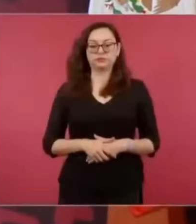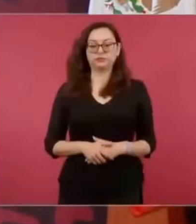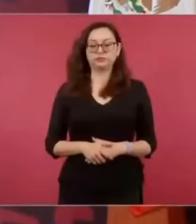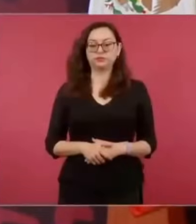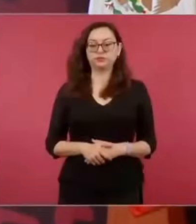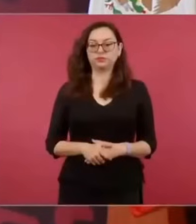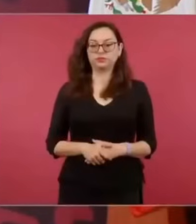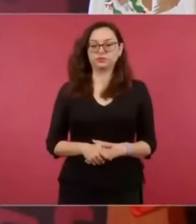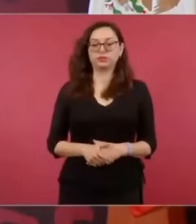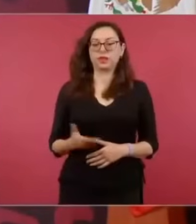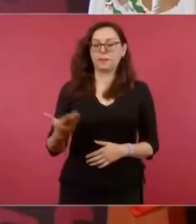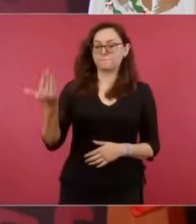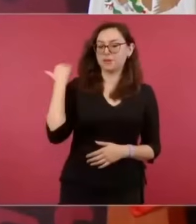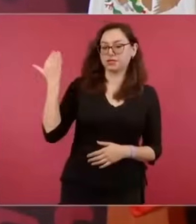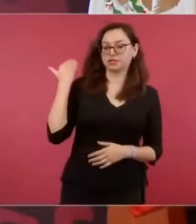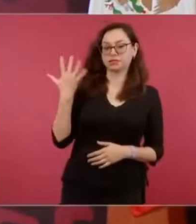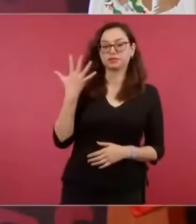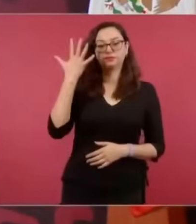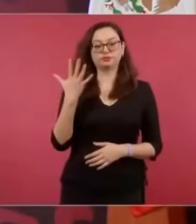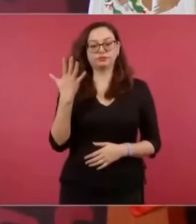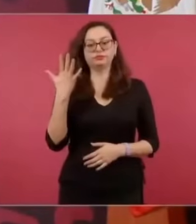improviso,